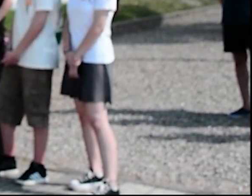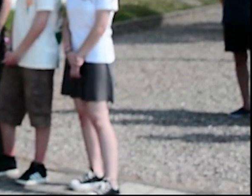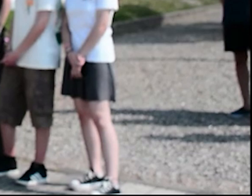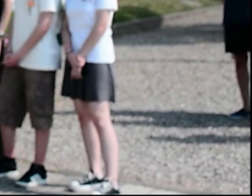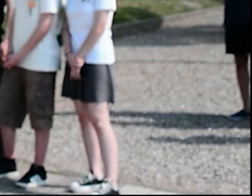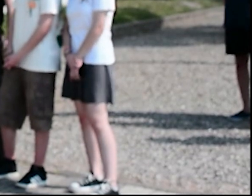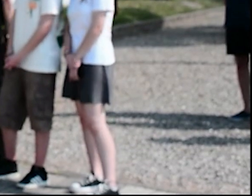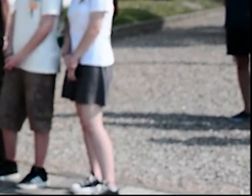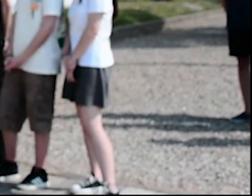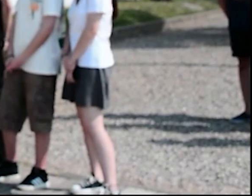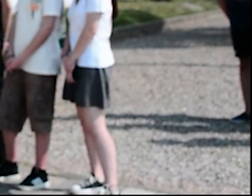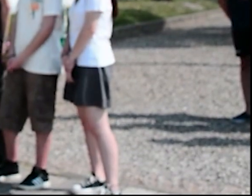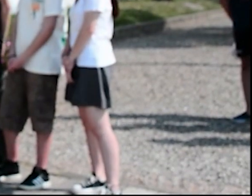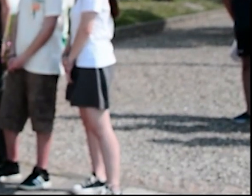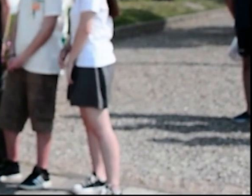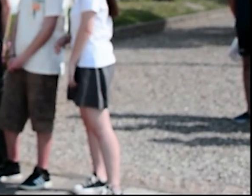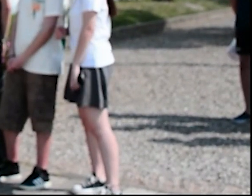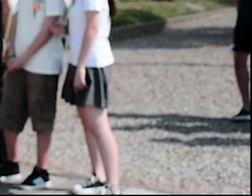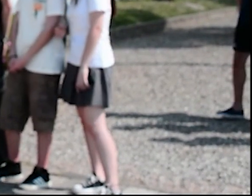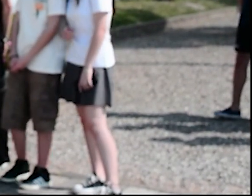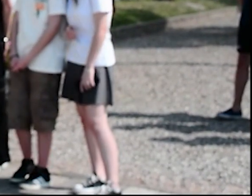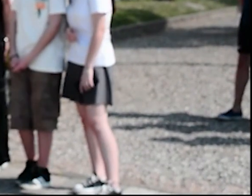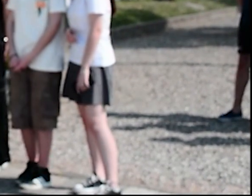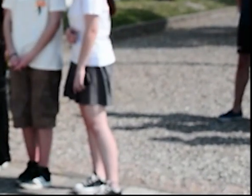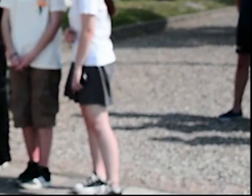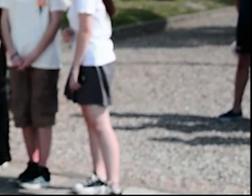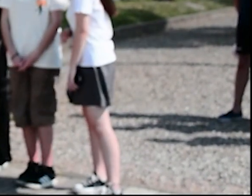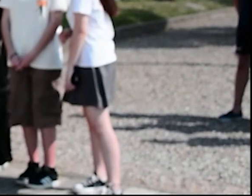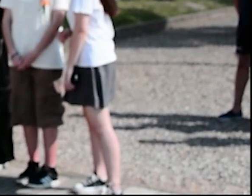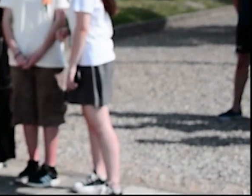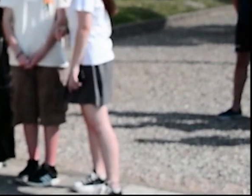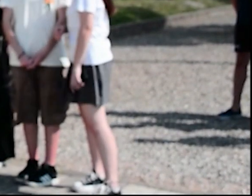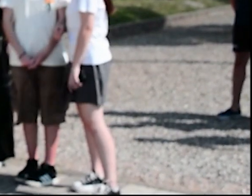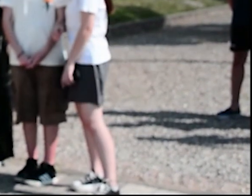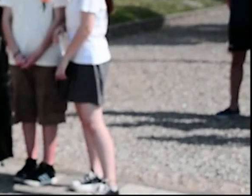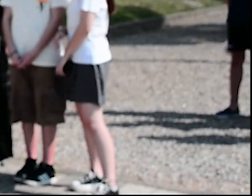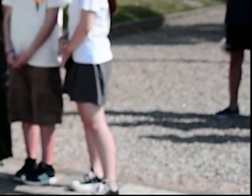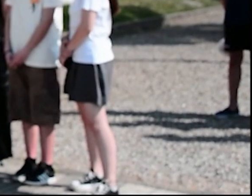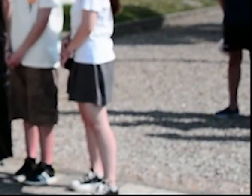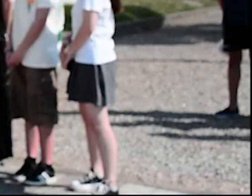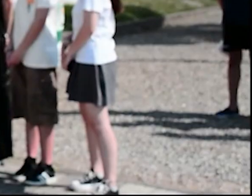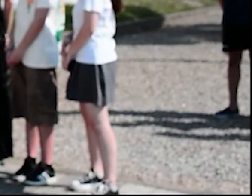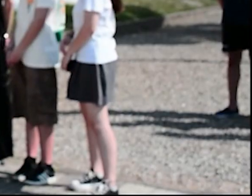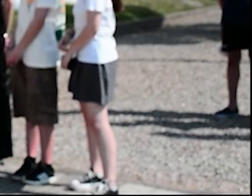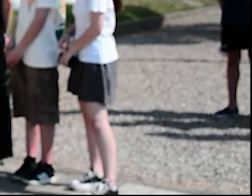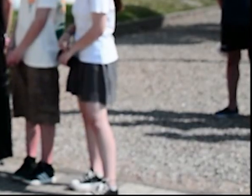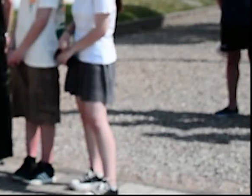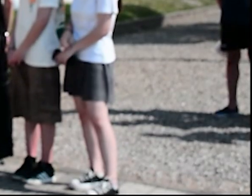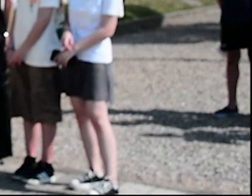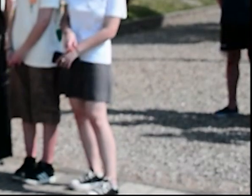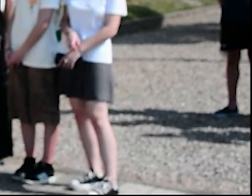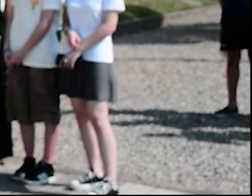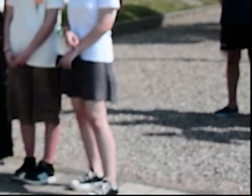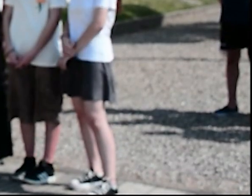This cemetery holds great historical and cultural significance, as it is the resting place of notable figures